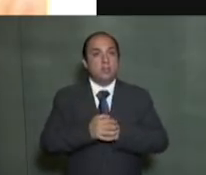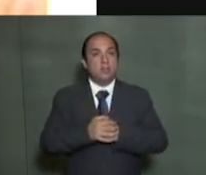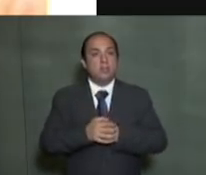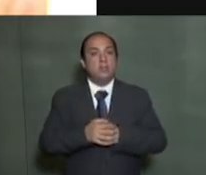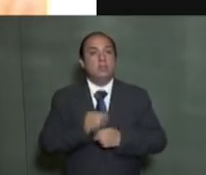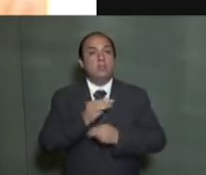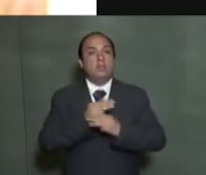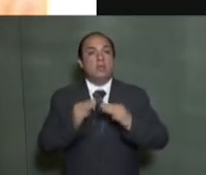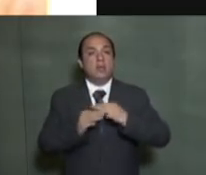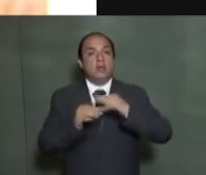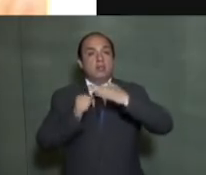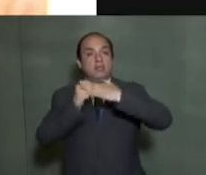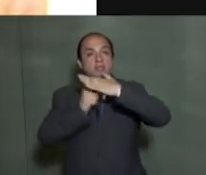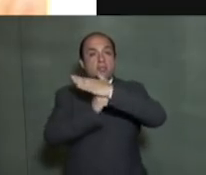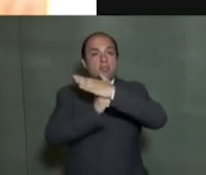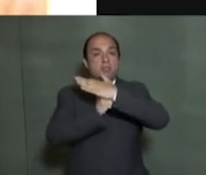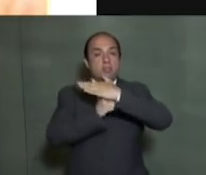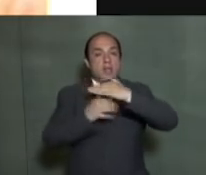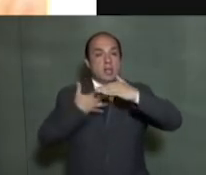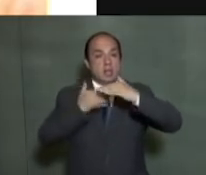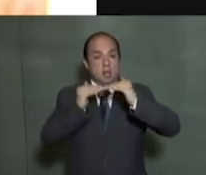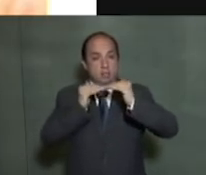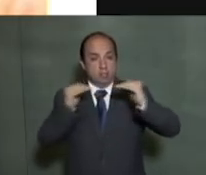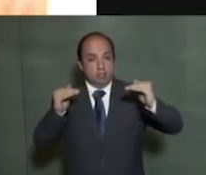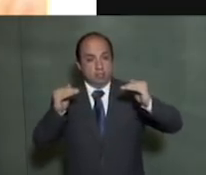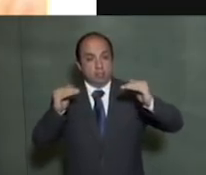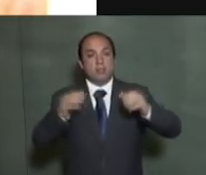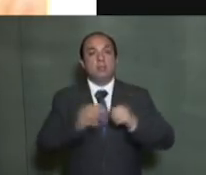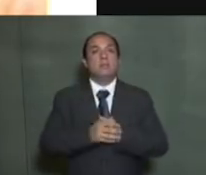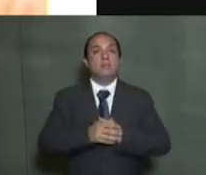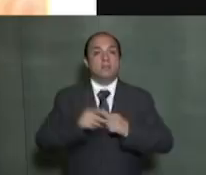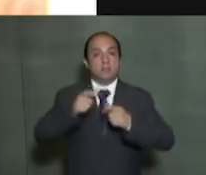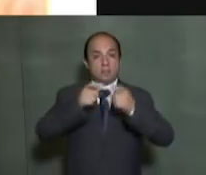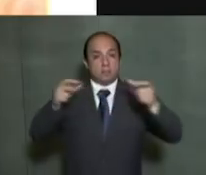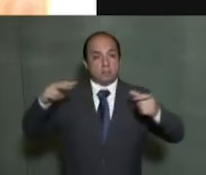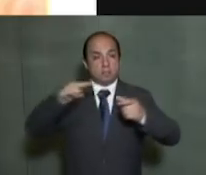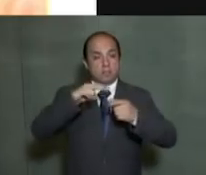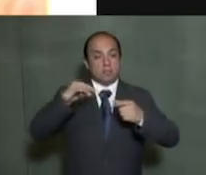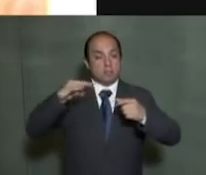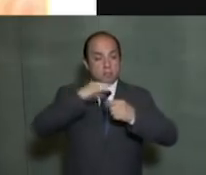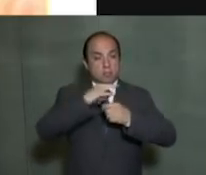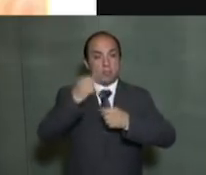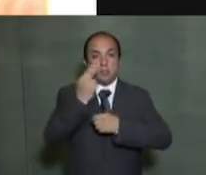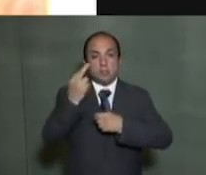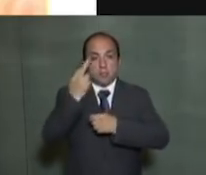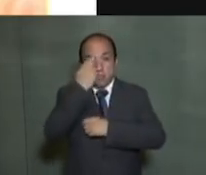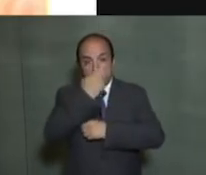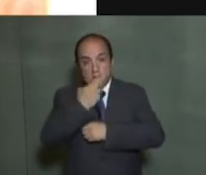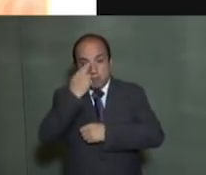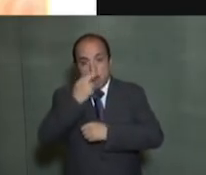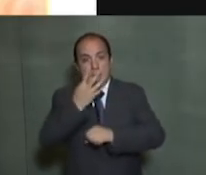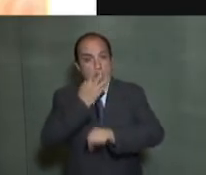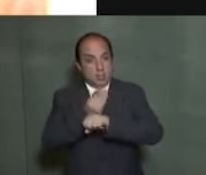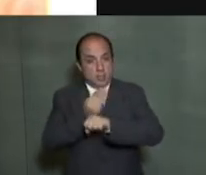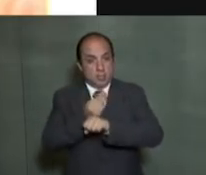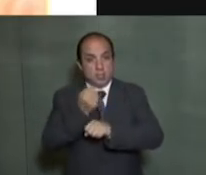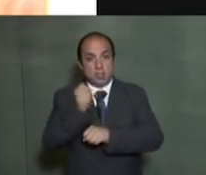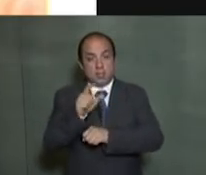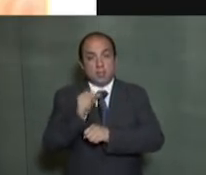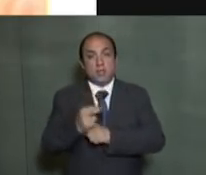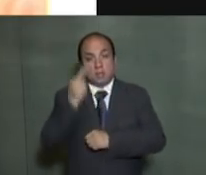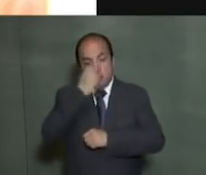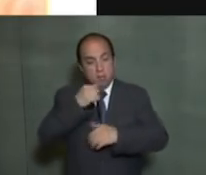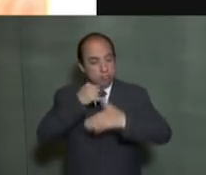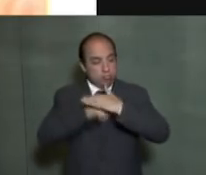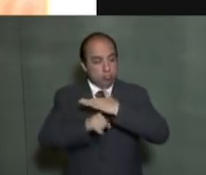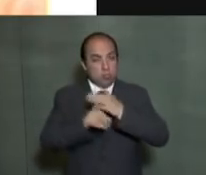la estabilidad del viaducto, pues es importante que no solamente se reparen, sino que se analicen, se estudien con mayor profundidad, no